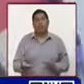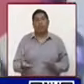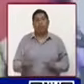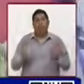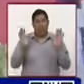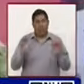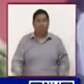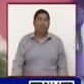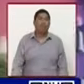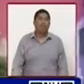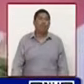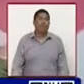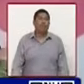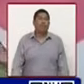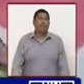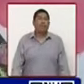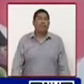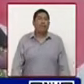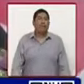está dedicado el altar.